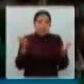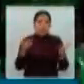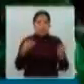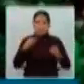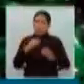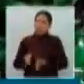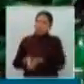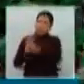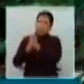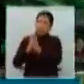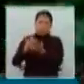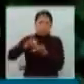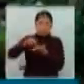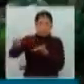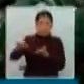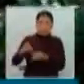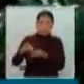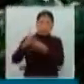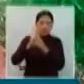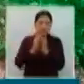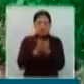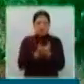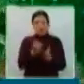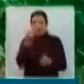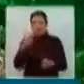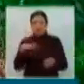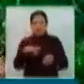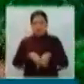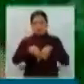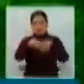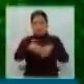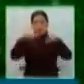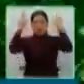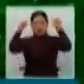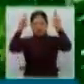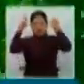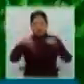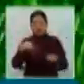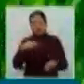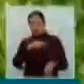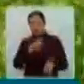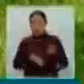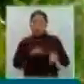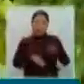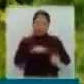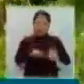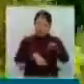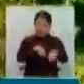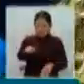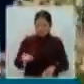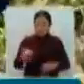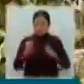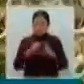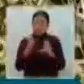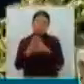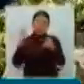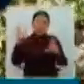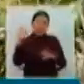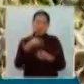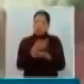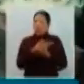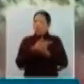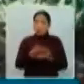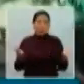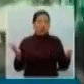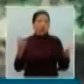inclusive barcazas, hemos ido en caballos, hemos ido a pie, hemos ido en volquetas, hemos ido en todo lo